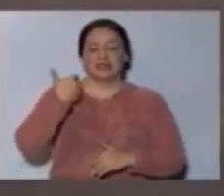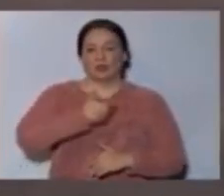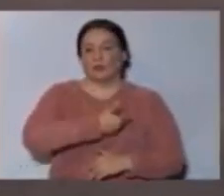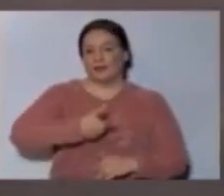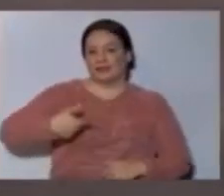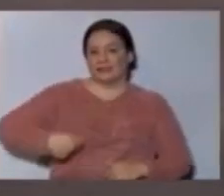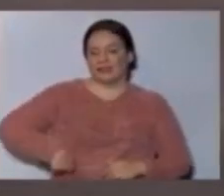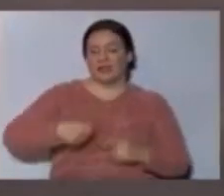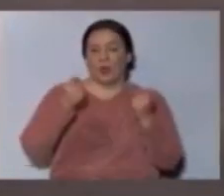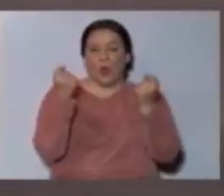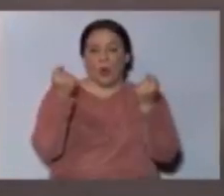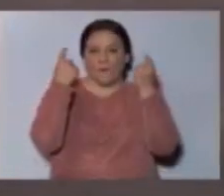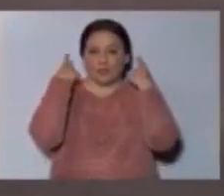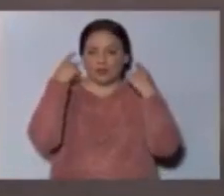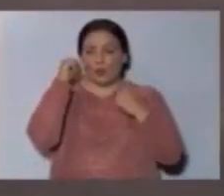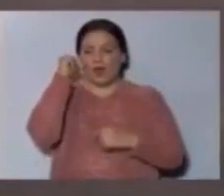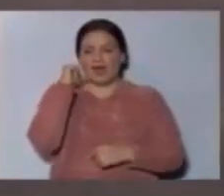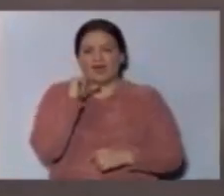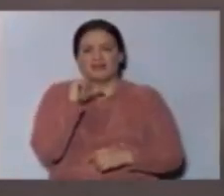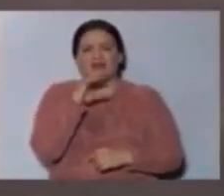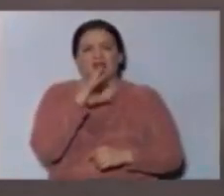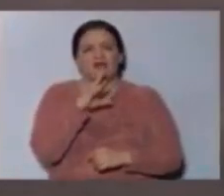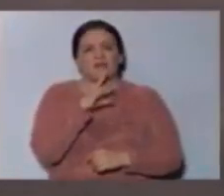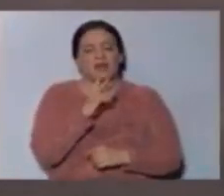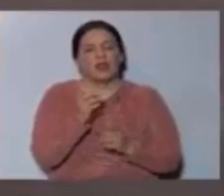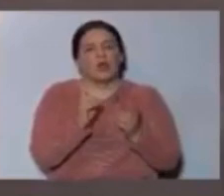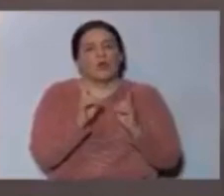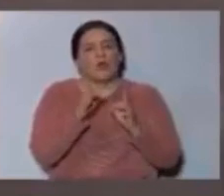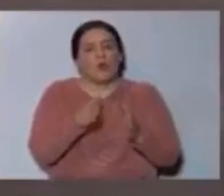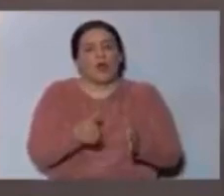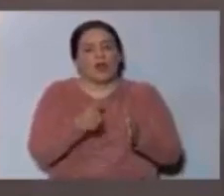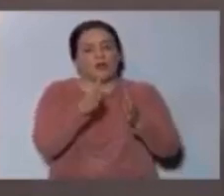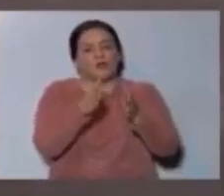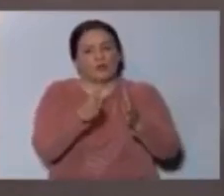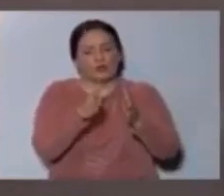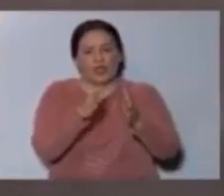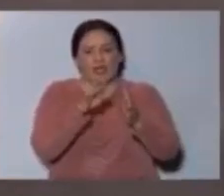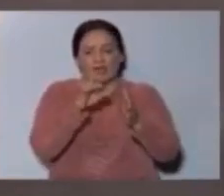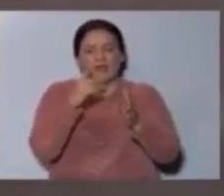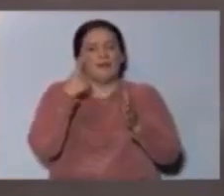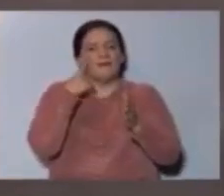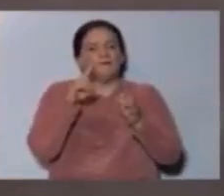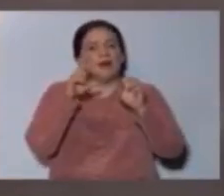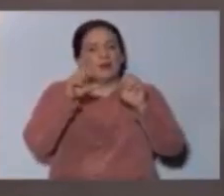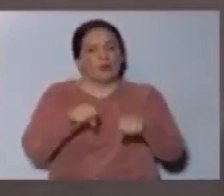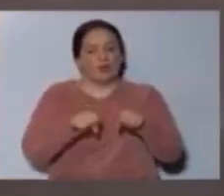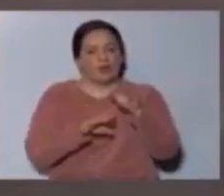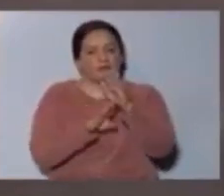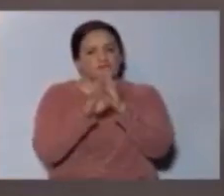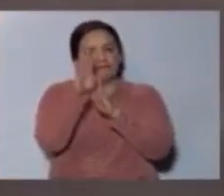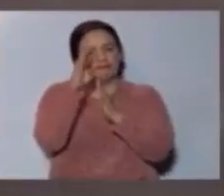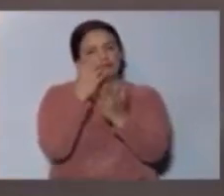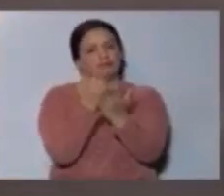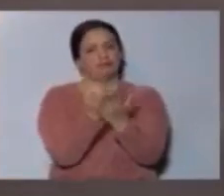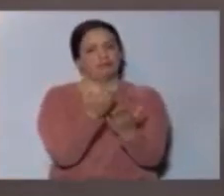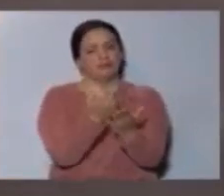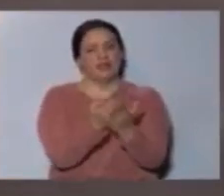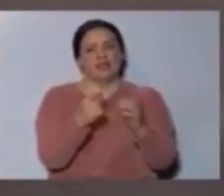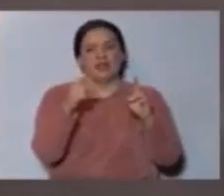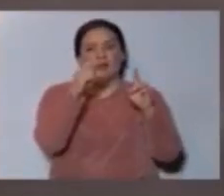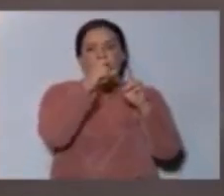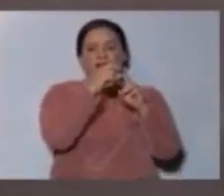también omitió ayer señalarnos cuál será la hoja de ruta a seguir en reactivación económica. Esa palabra